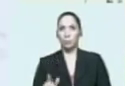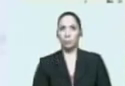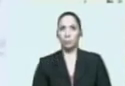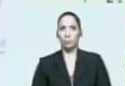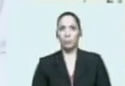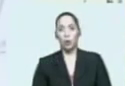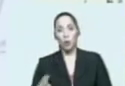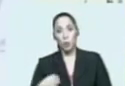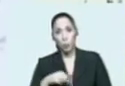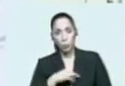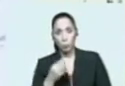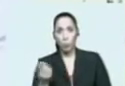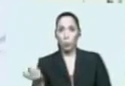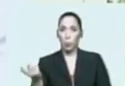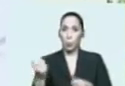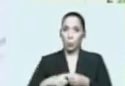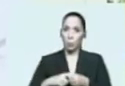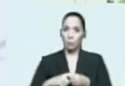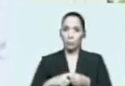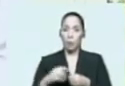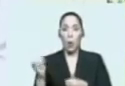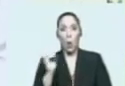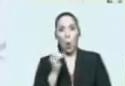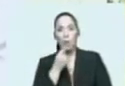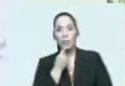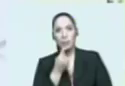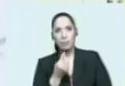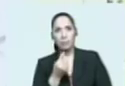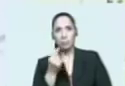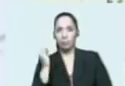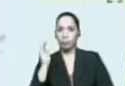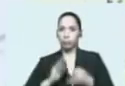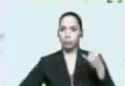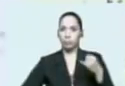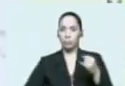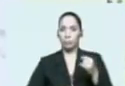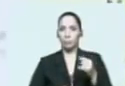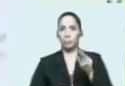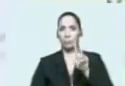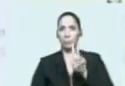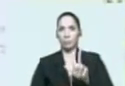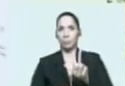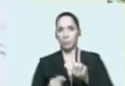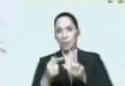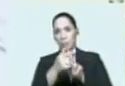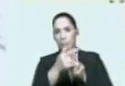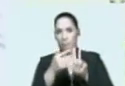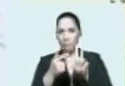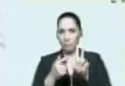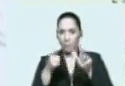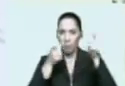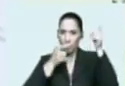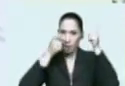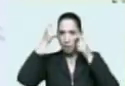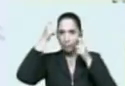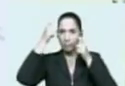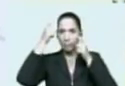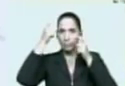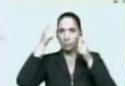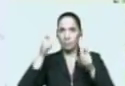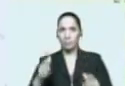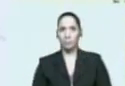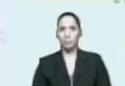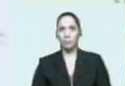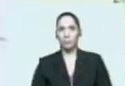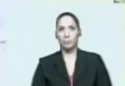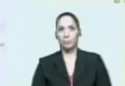agregado o decimos que confluyen las tres en la raíz del comandante chávez pero no